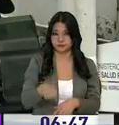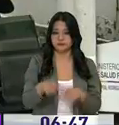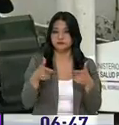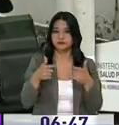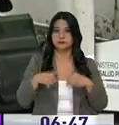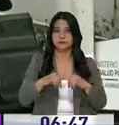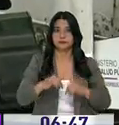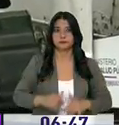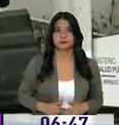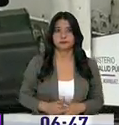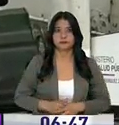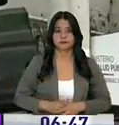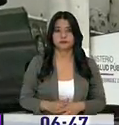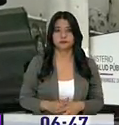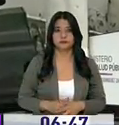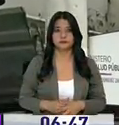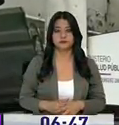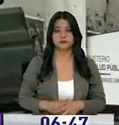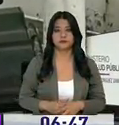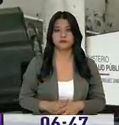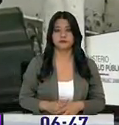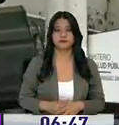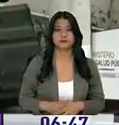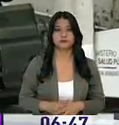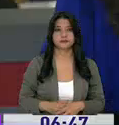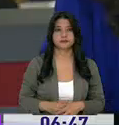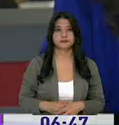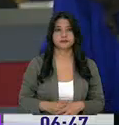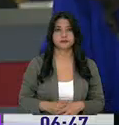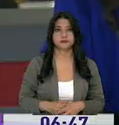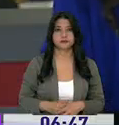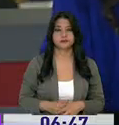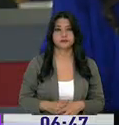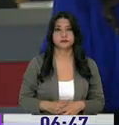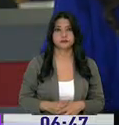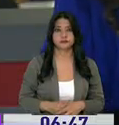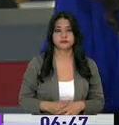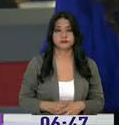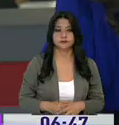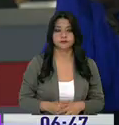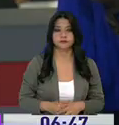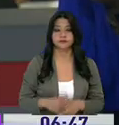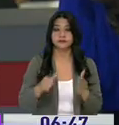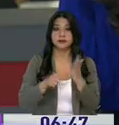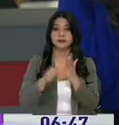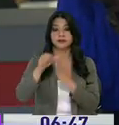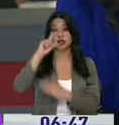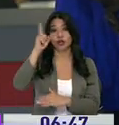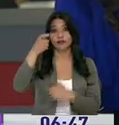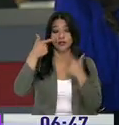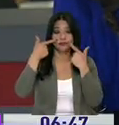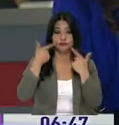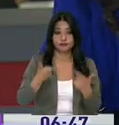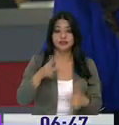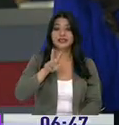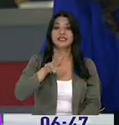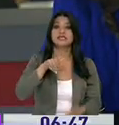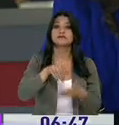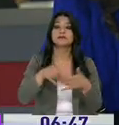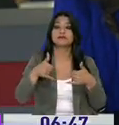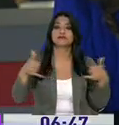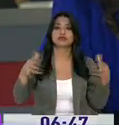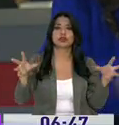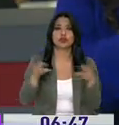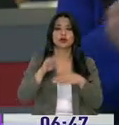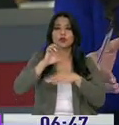desde la provincia de Manabí, informó Wendy Delgado. El Ministerio de Gobierno inspeccionó más de 3.000 establecimientos en todo el país